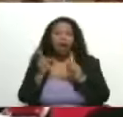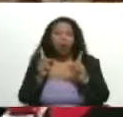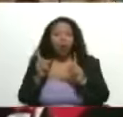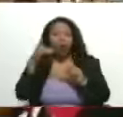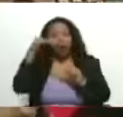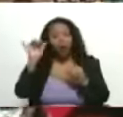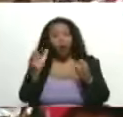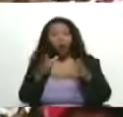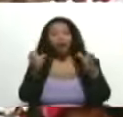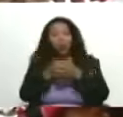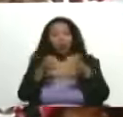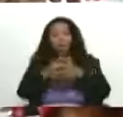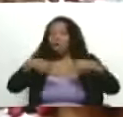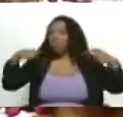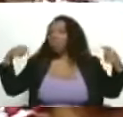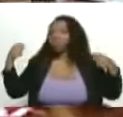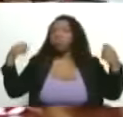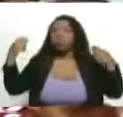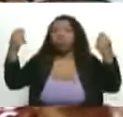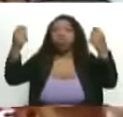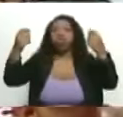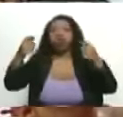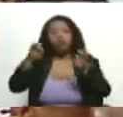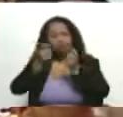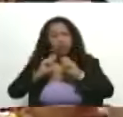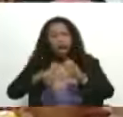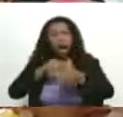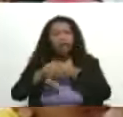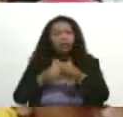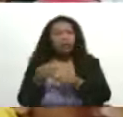un gran aparato de propaganda tratando de